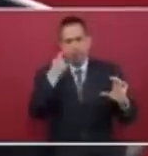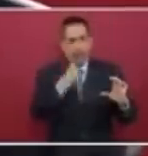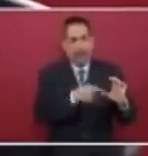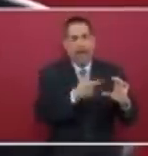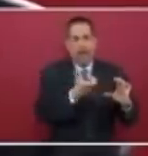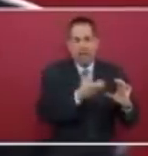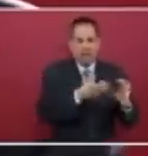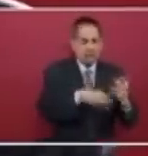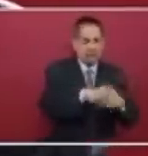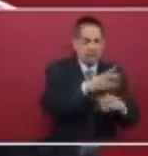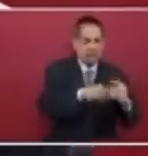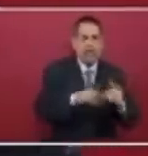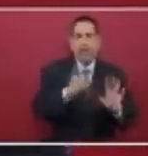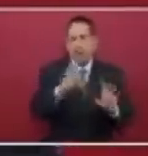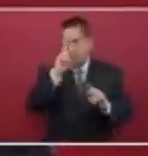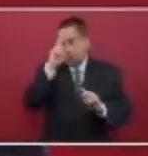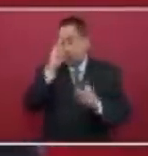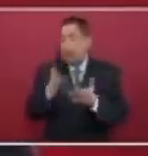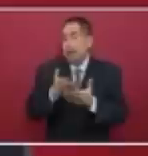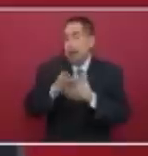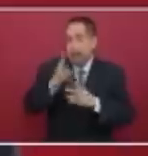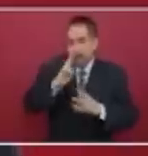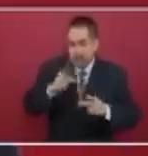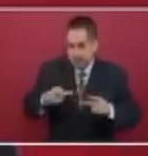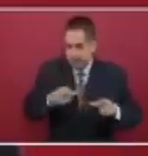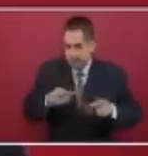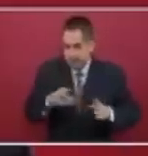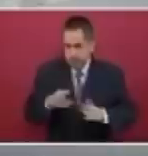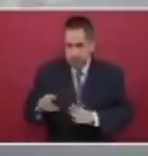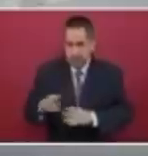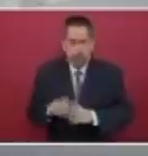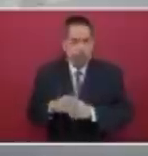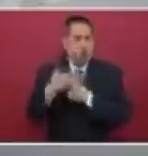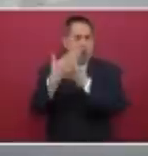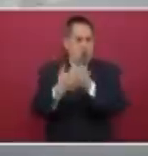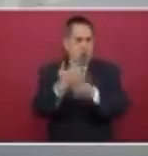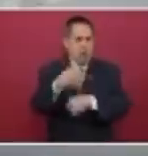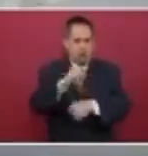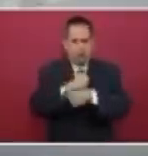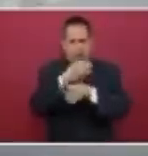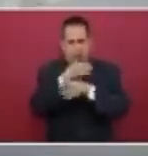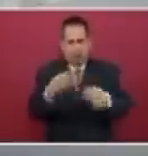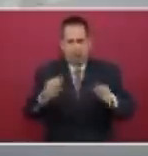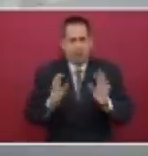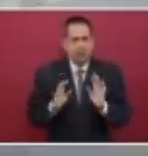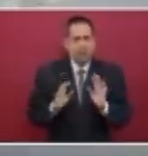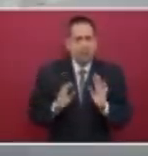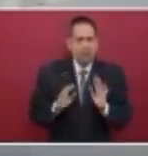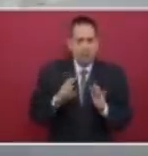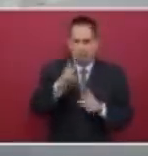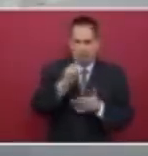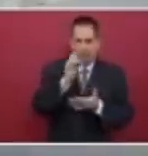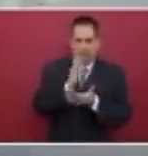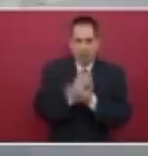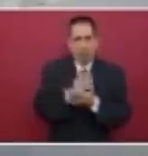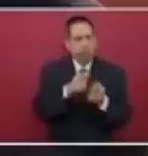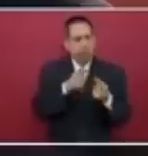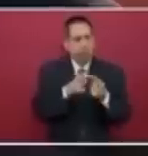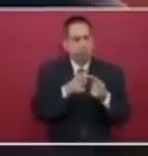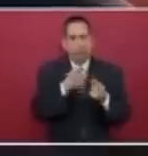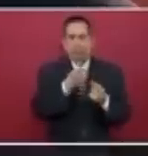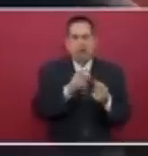eso se va a plantear la semana próxima y no solo va a ser esa medida